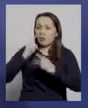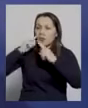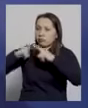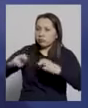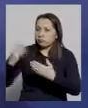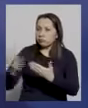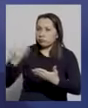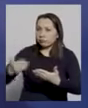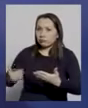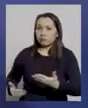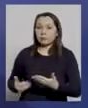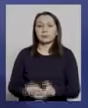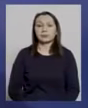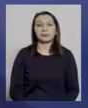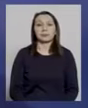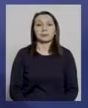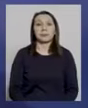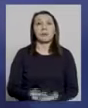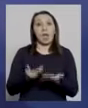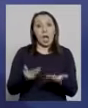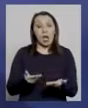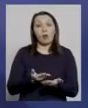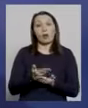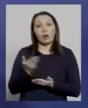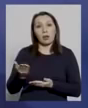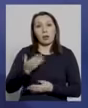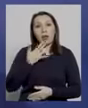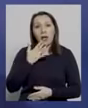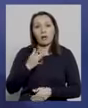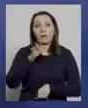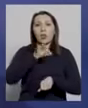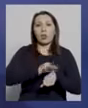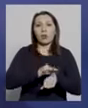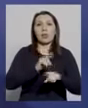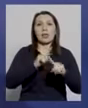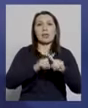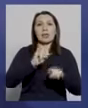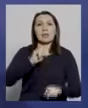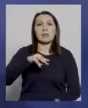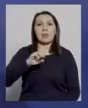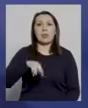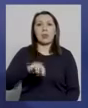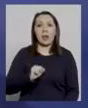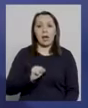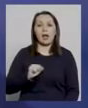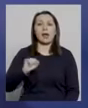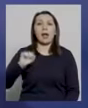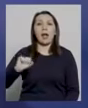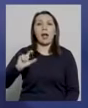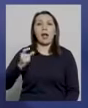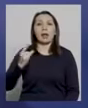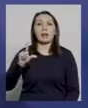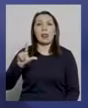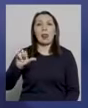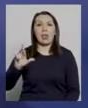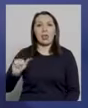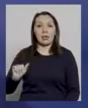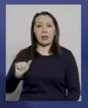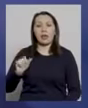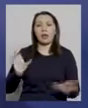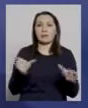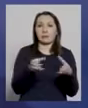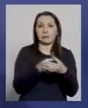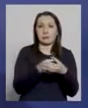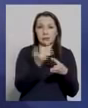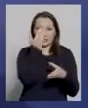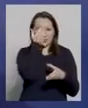revisarlo. A continuación, le voy a ceder la palabra a la doctora Jimena Aguilera, miembro del Comité de Expertos